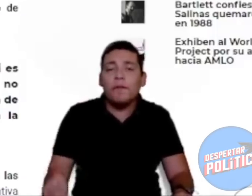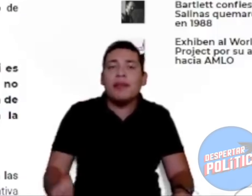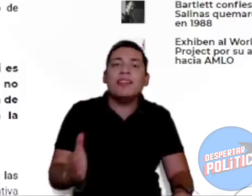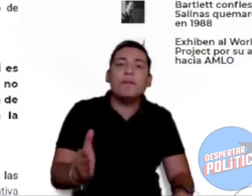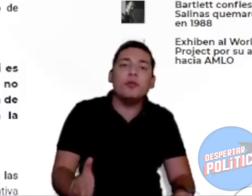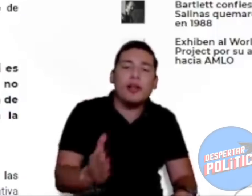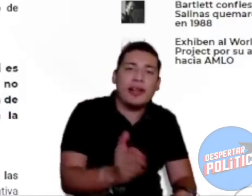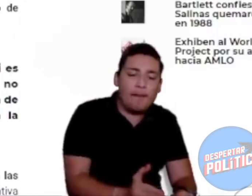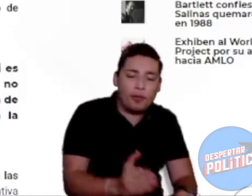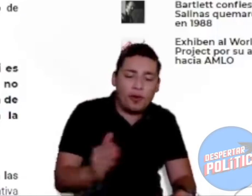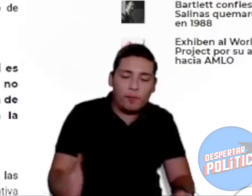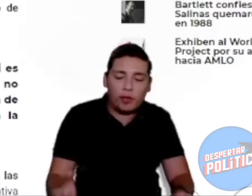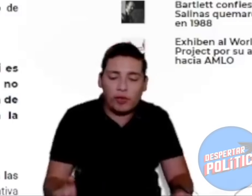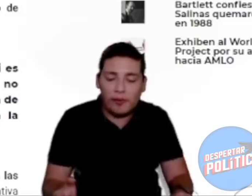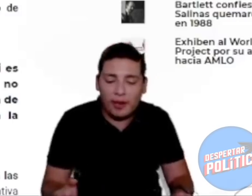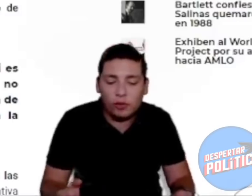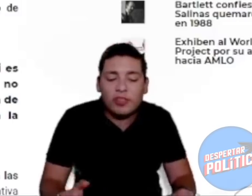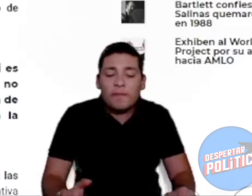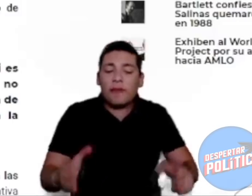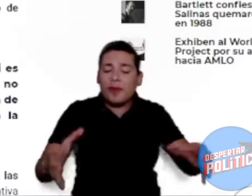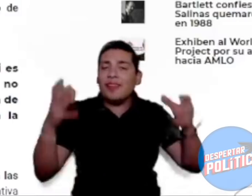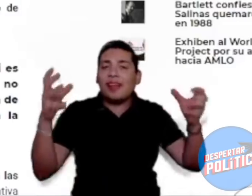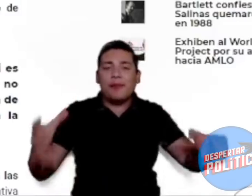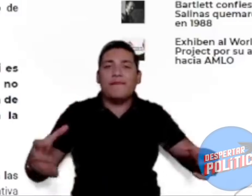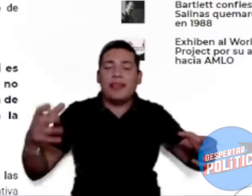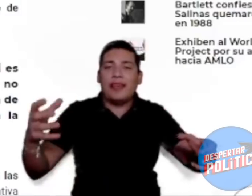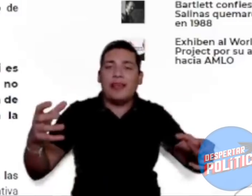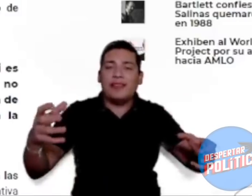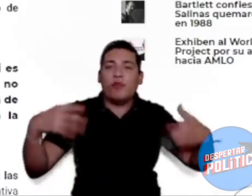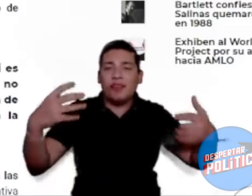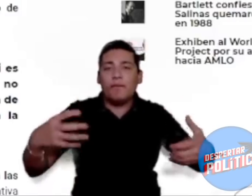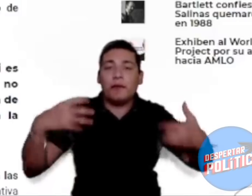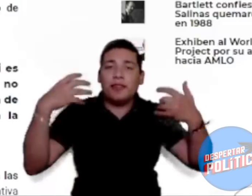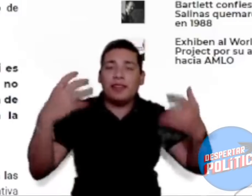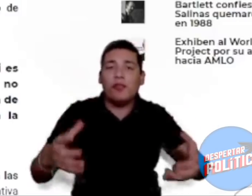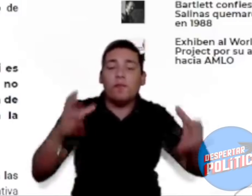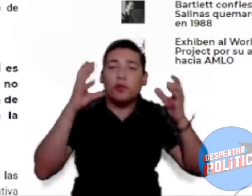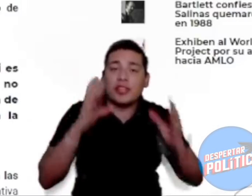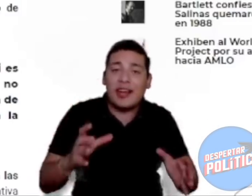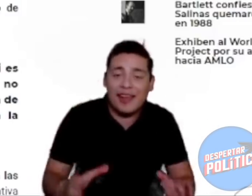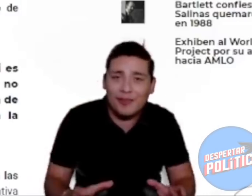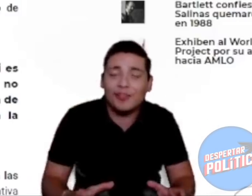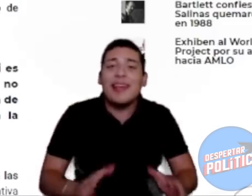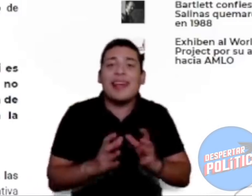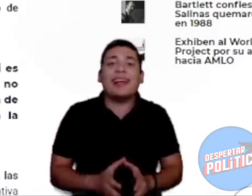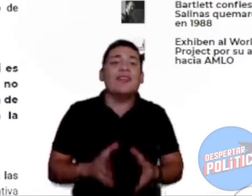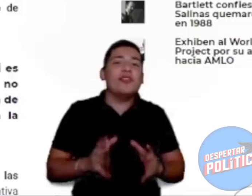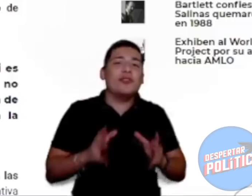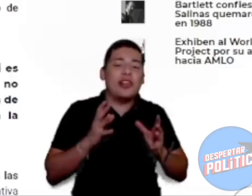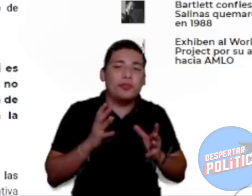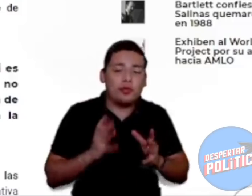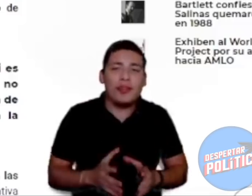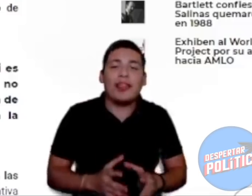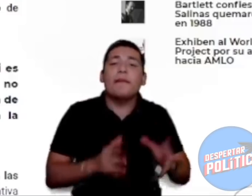pronunciado y es que puso el ejemplo del puerto de Veracruz, que prácticamente se encuentra privatizado por 100 años. Y aquí es